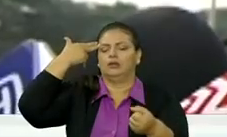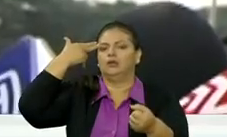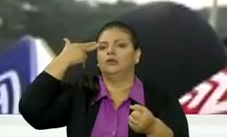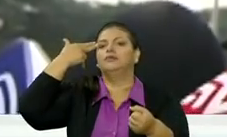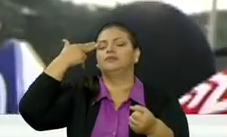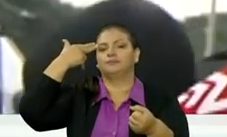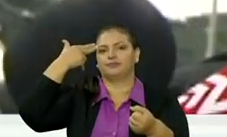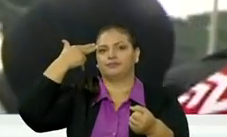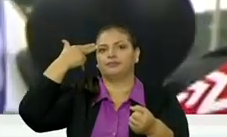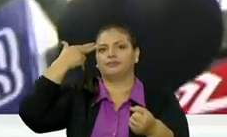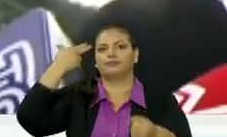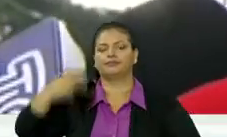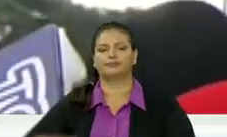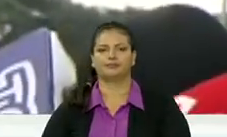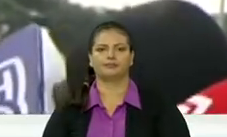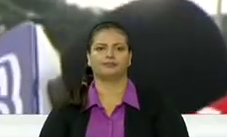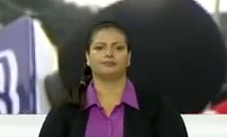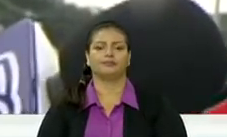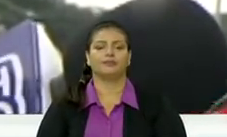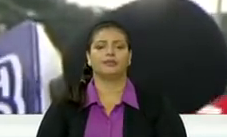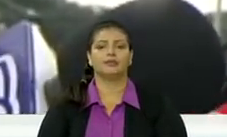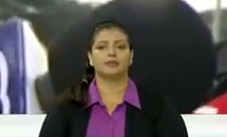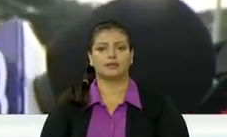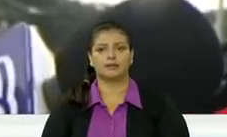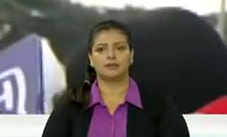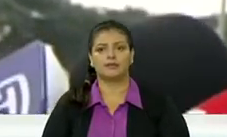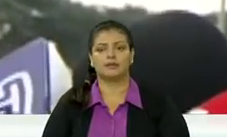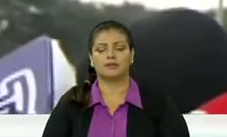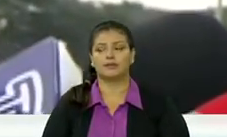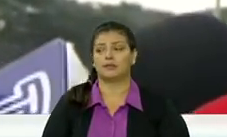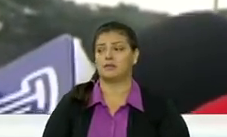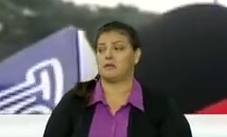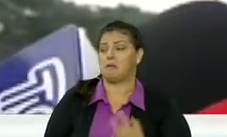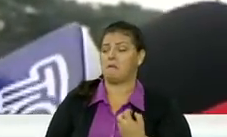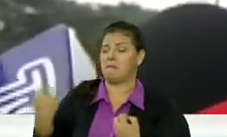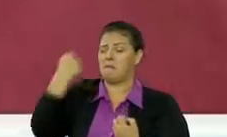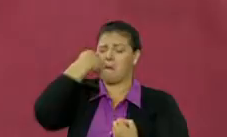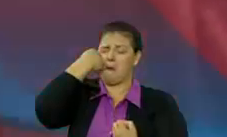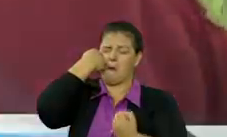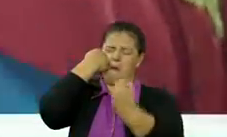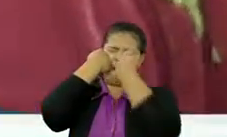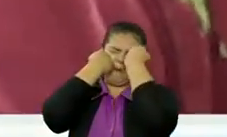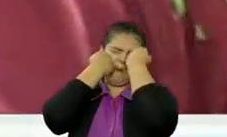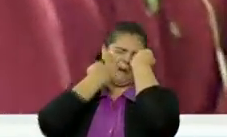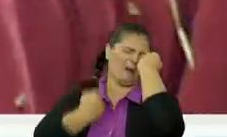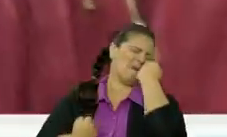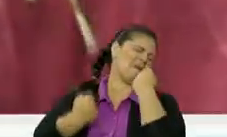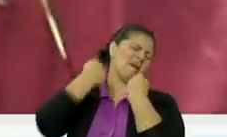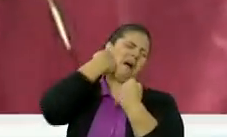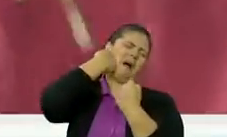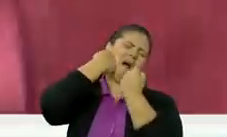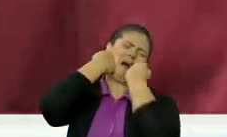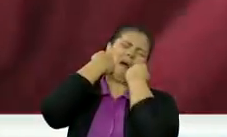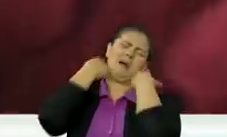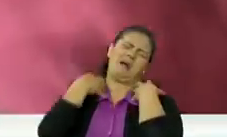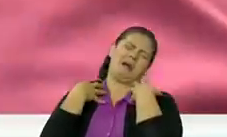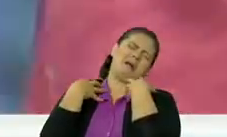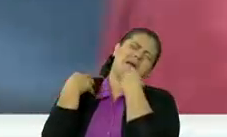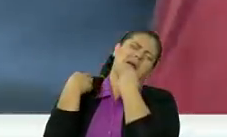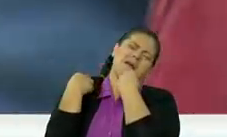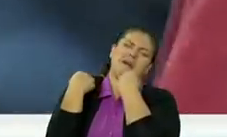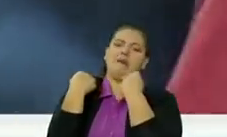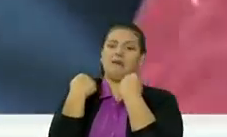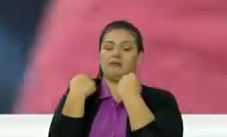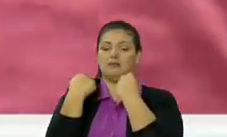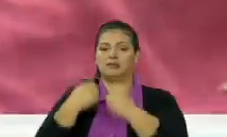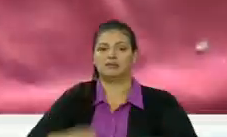afectado manifiesta que le apuntaron con un arma, de fuego. Según la denuncia que el señor realizó, lo amarraron con